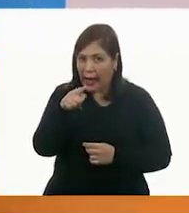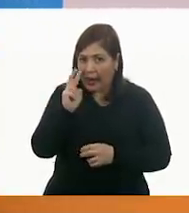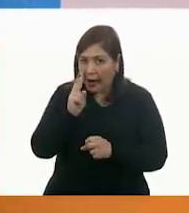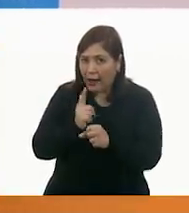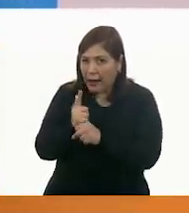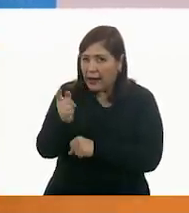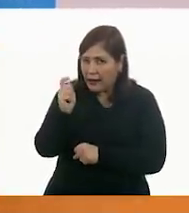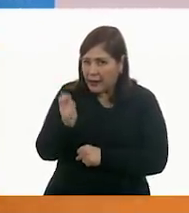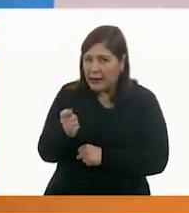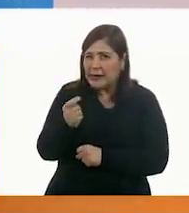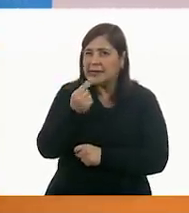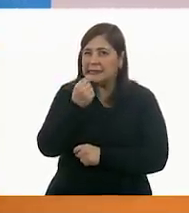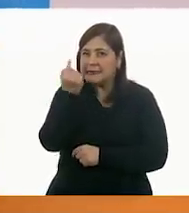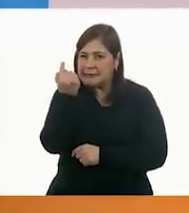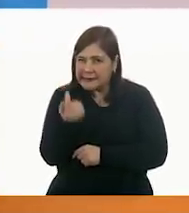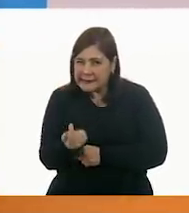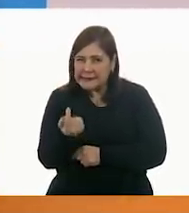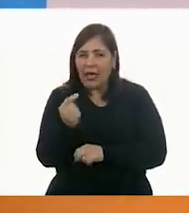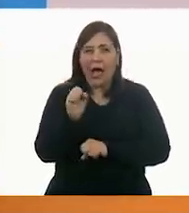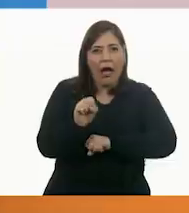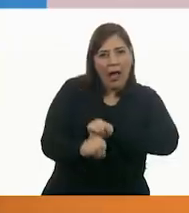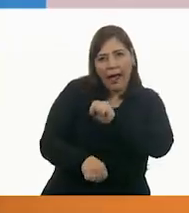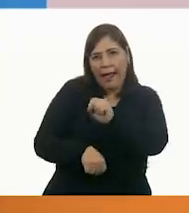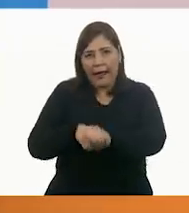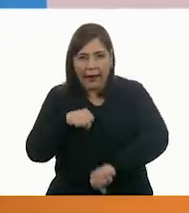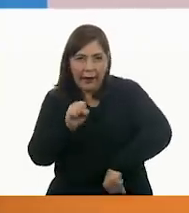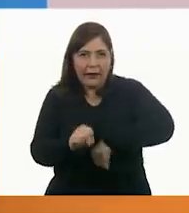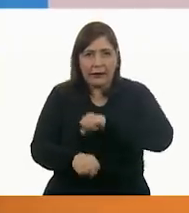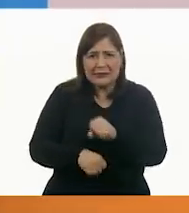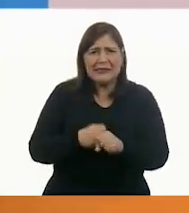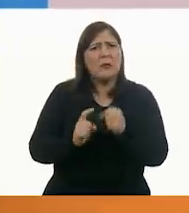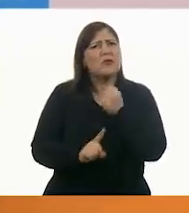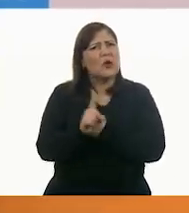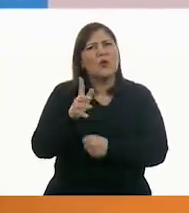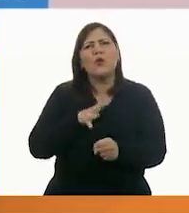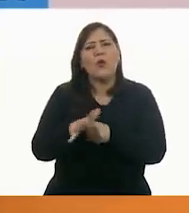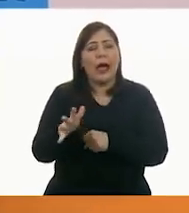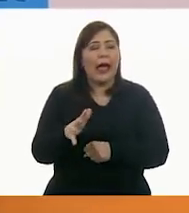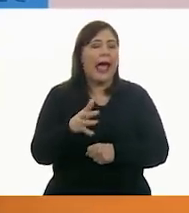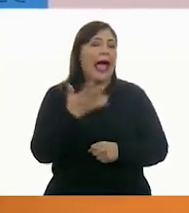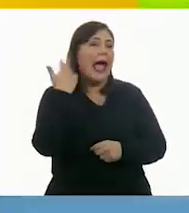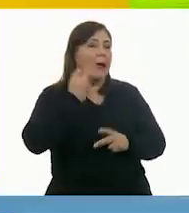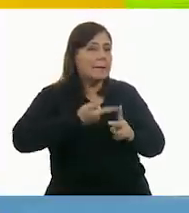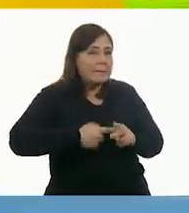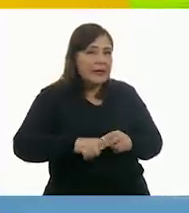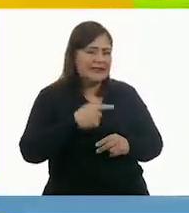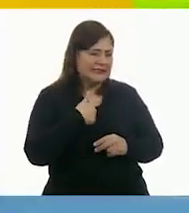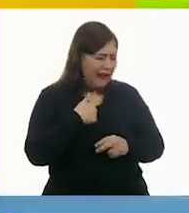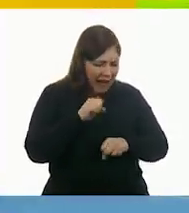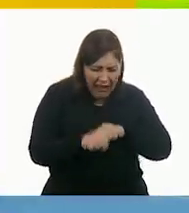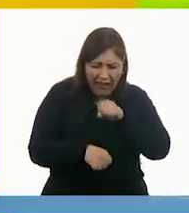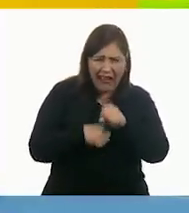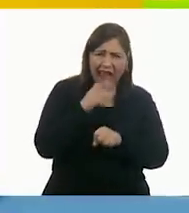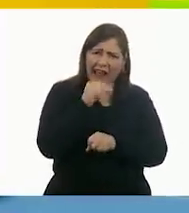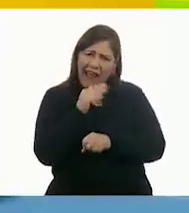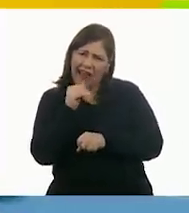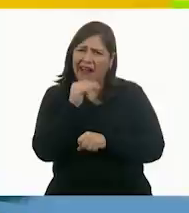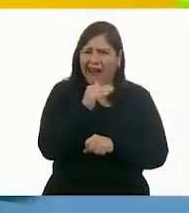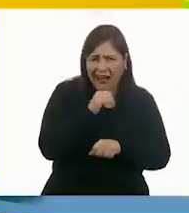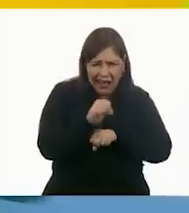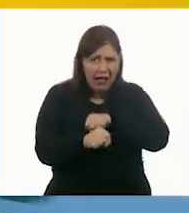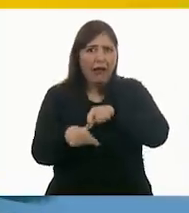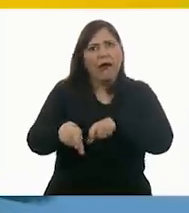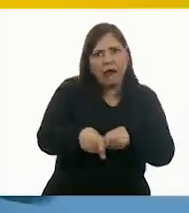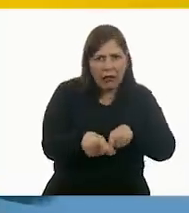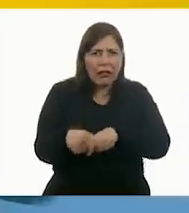te diste cuenta de la niña que andaba en bicicleta, sí. ¿Cuál era el problema? Que al principio decía, es que no me sale a la primera y todavía